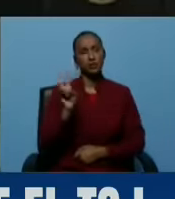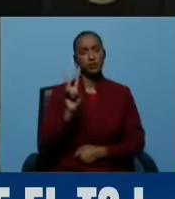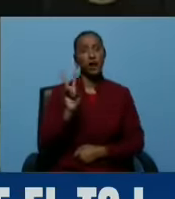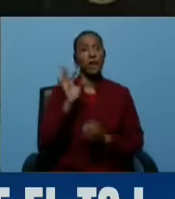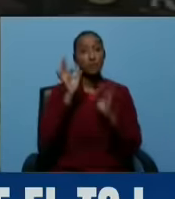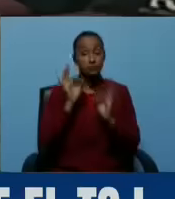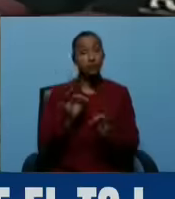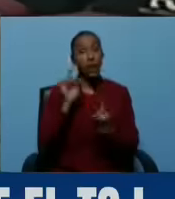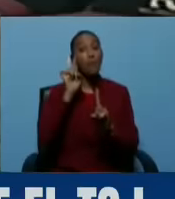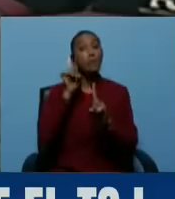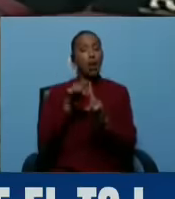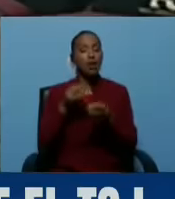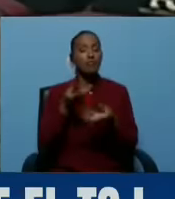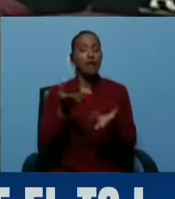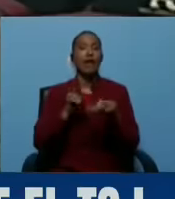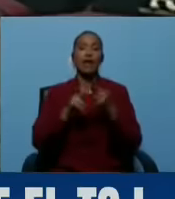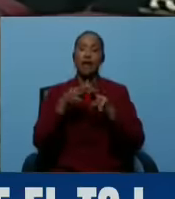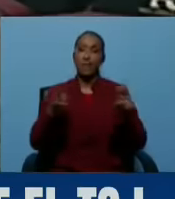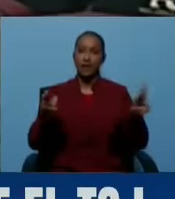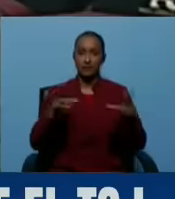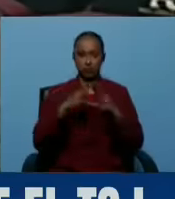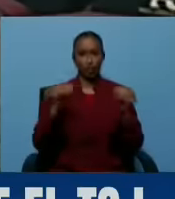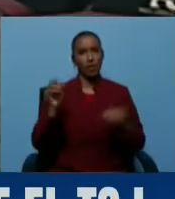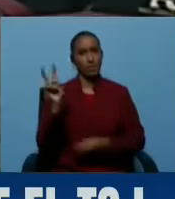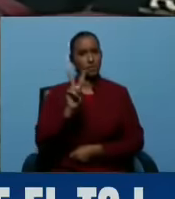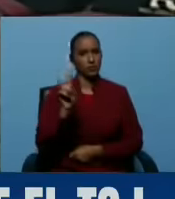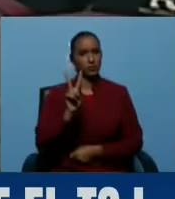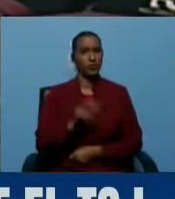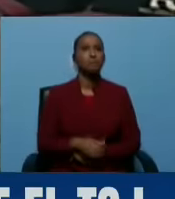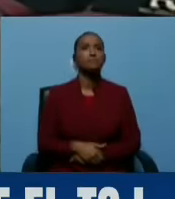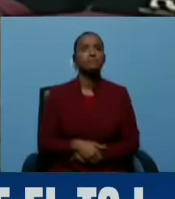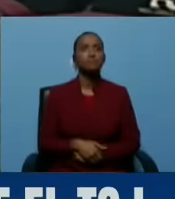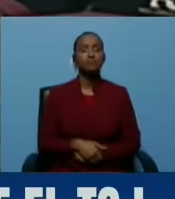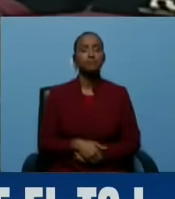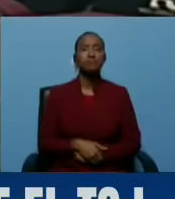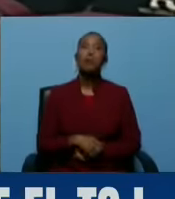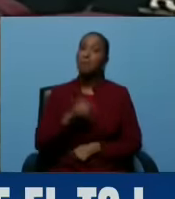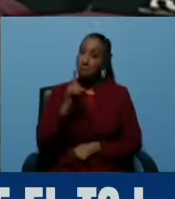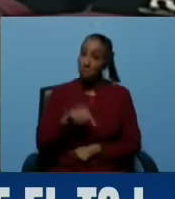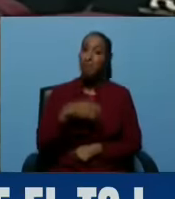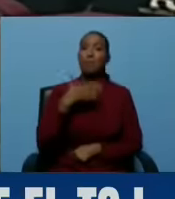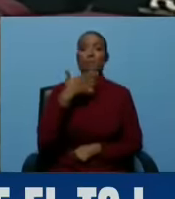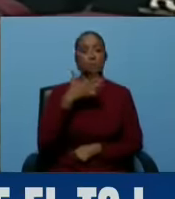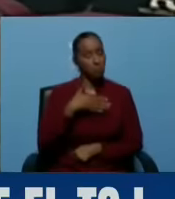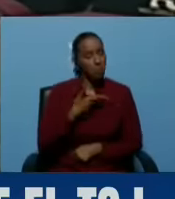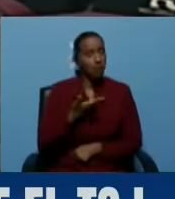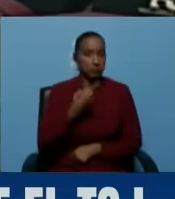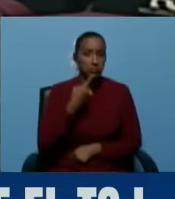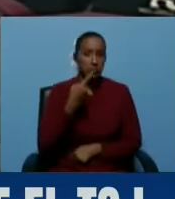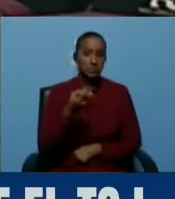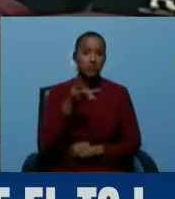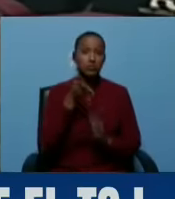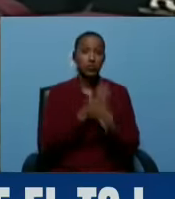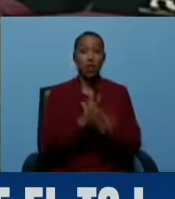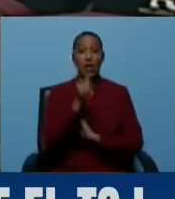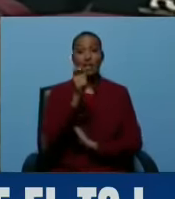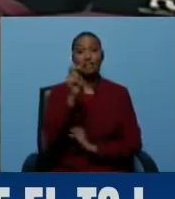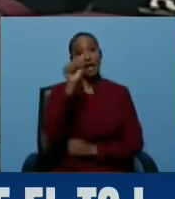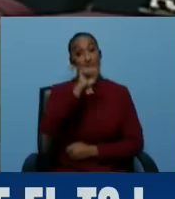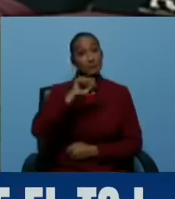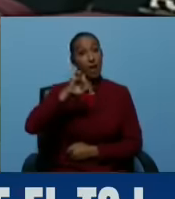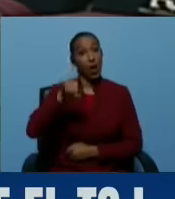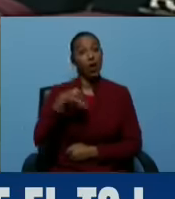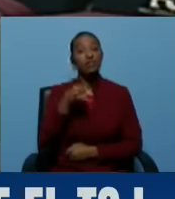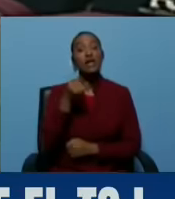garantizar la paz de la nación. En todo caso, lo que podemos decir es que el Tribunal Supremo de Justicia, con esta investigación, no tiene